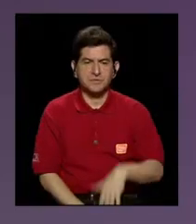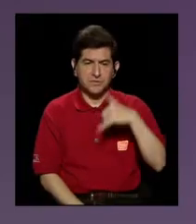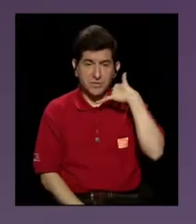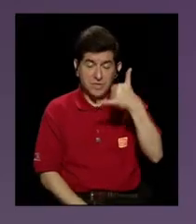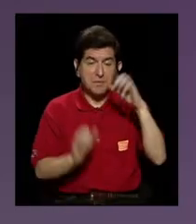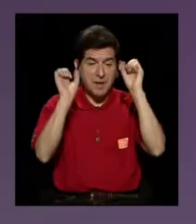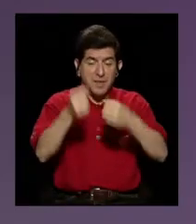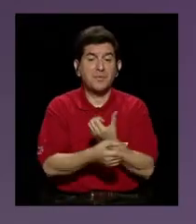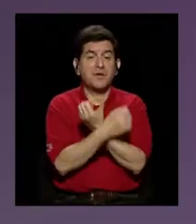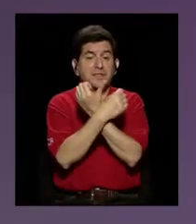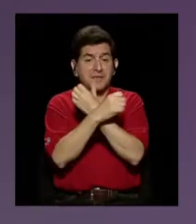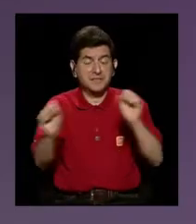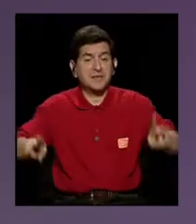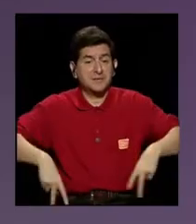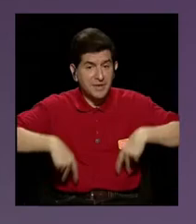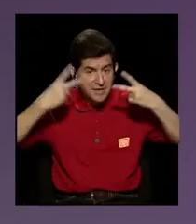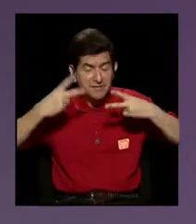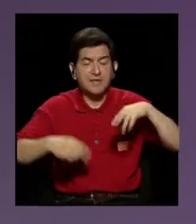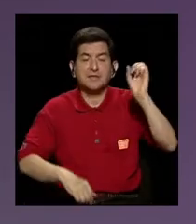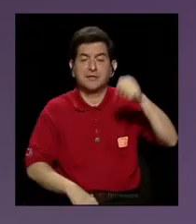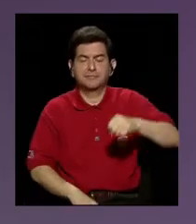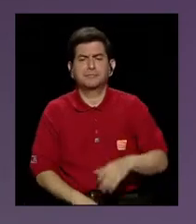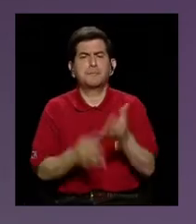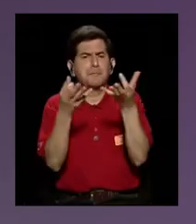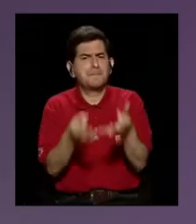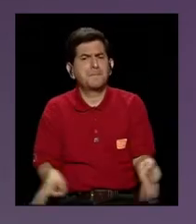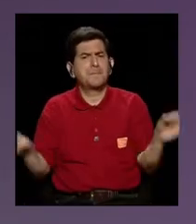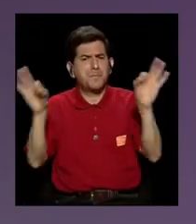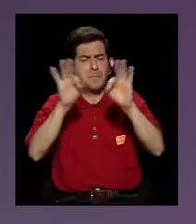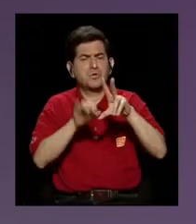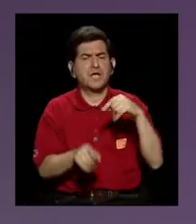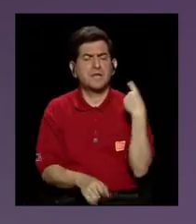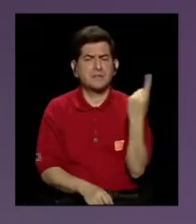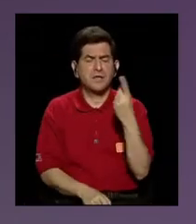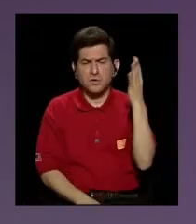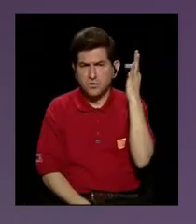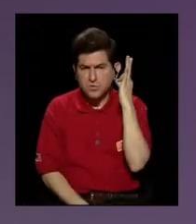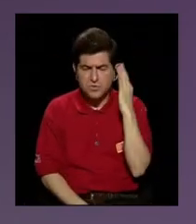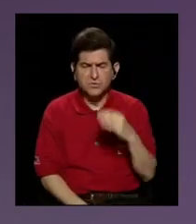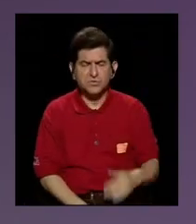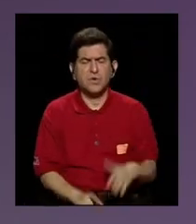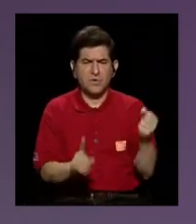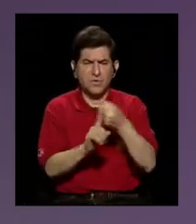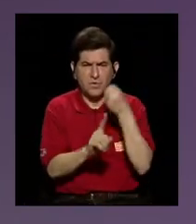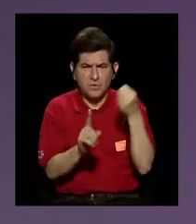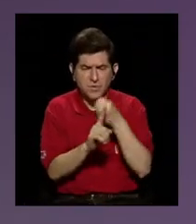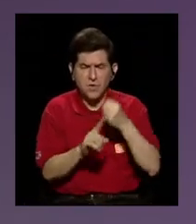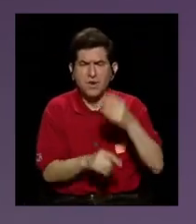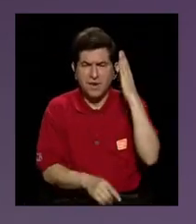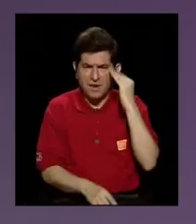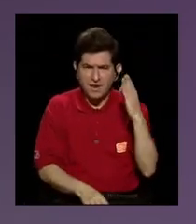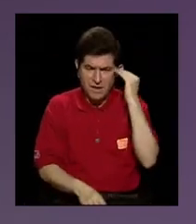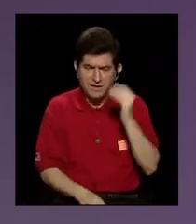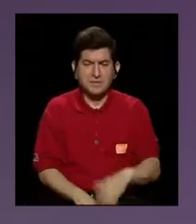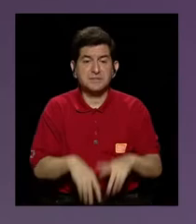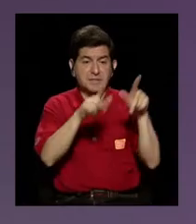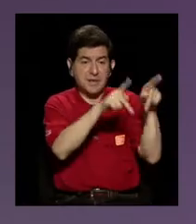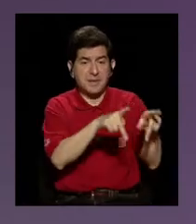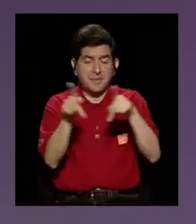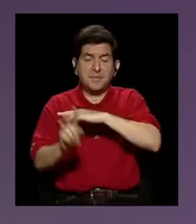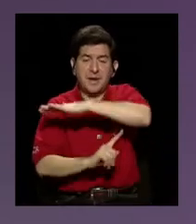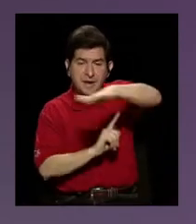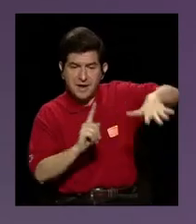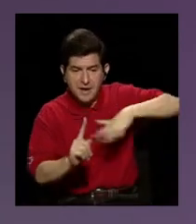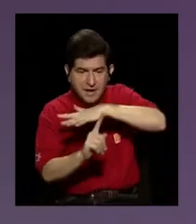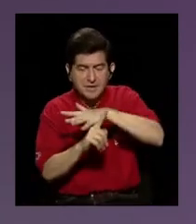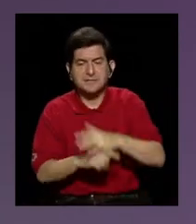puede salvar una vida. Lo importante es que no solo la mujer que está viviendo violencia, sino también la gente que está alrededor puede